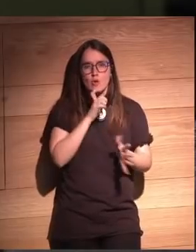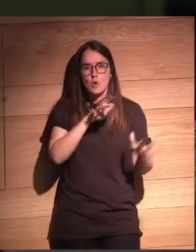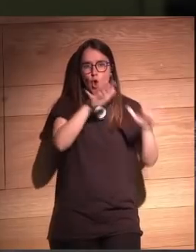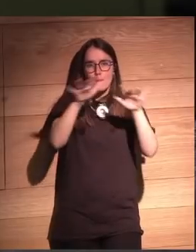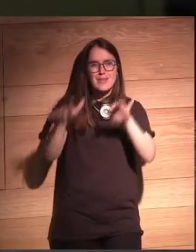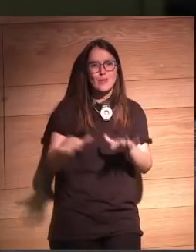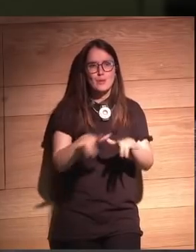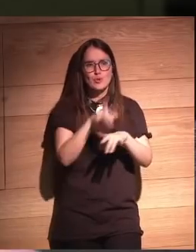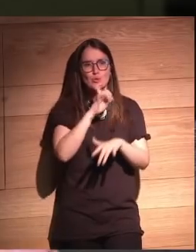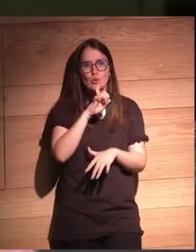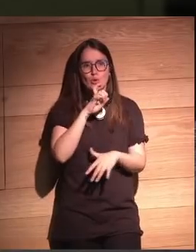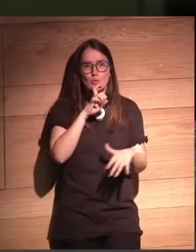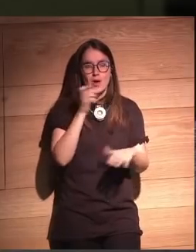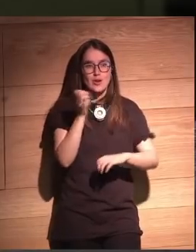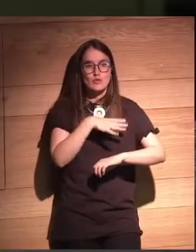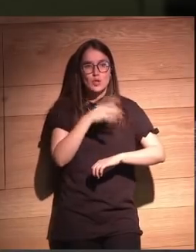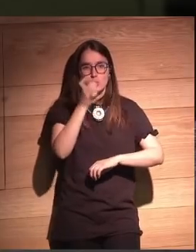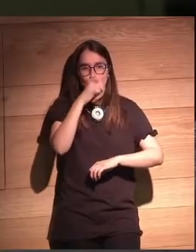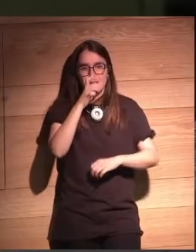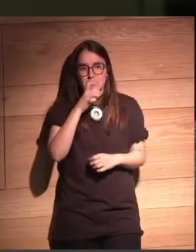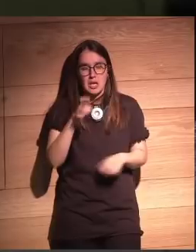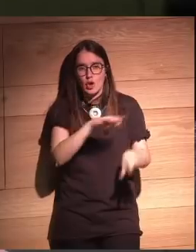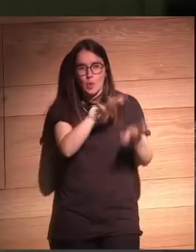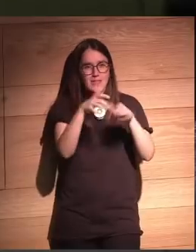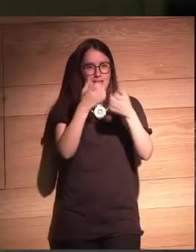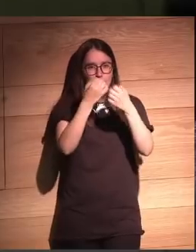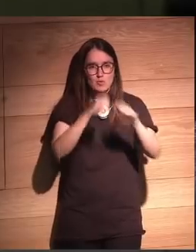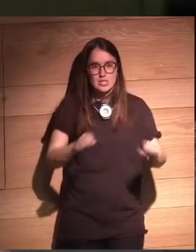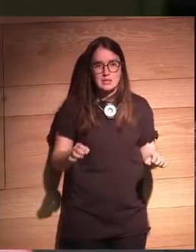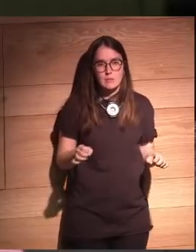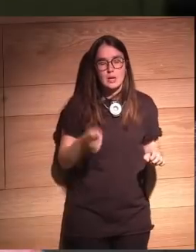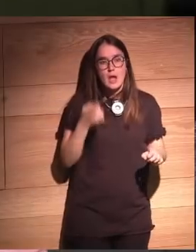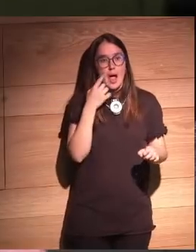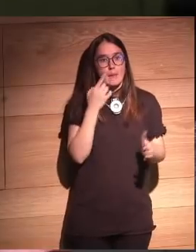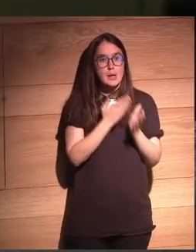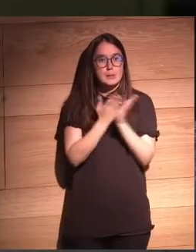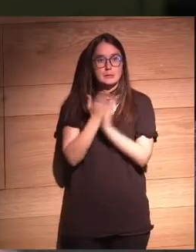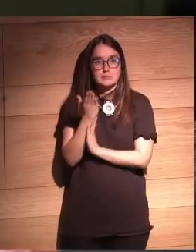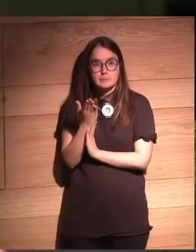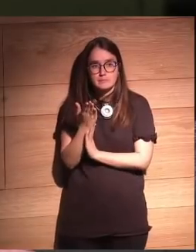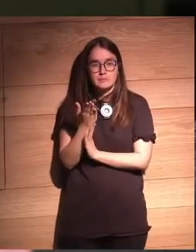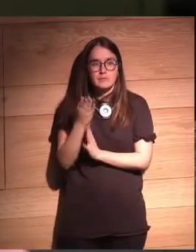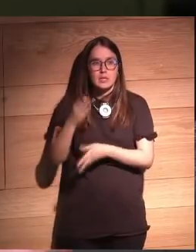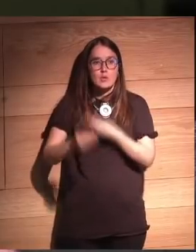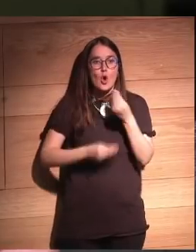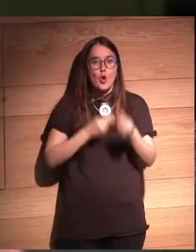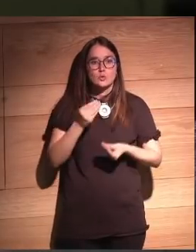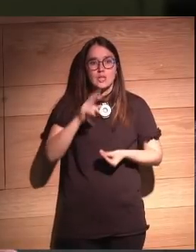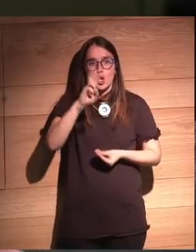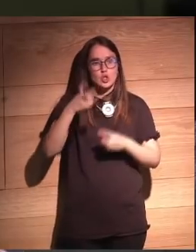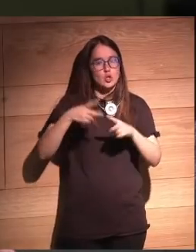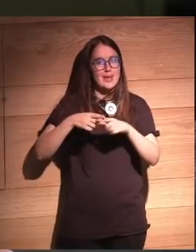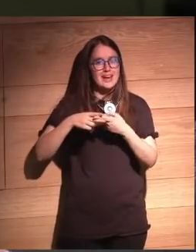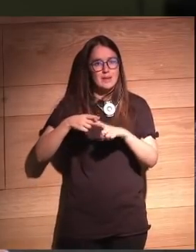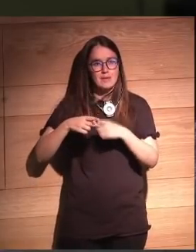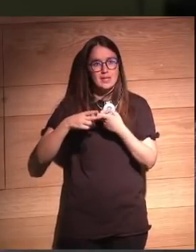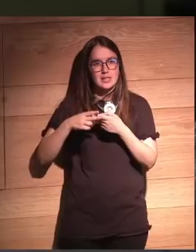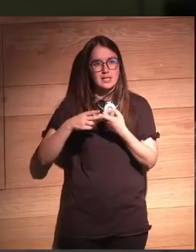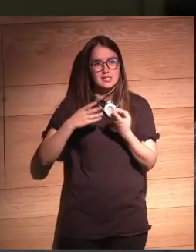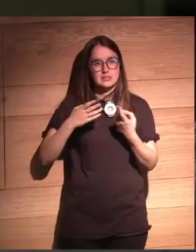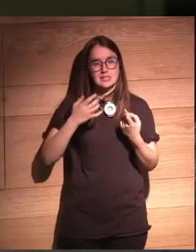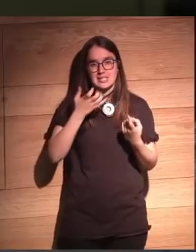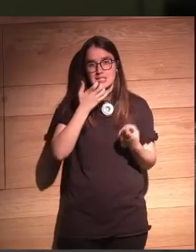¿no? Ya, los fondos buitres. Los fondos buitres no los vamos a convencer de nada, habrá que utilizar otro tipo de herramientas si conseguimos